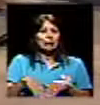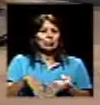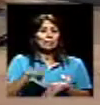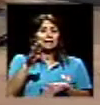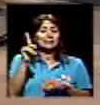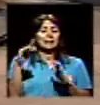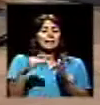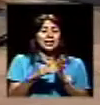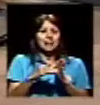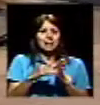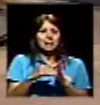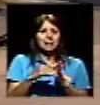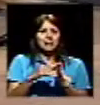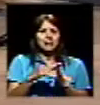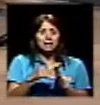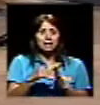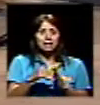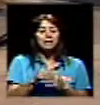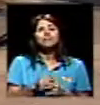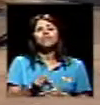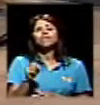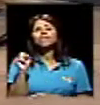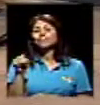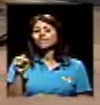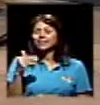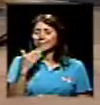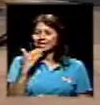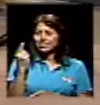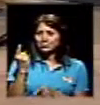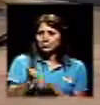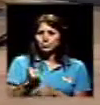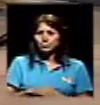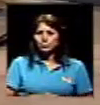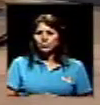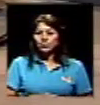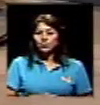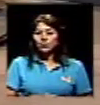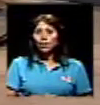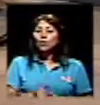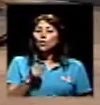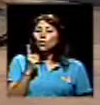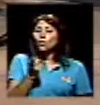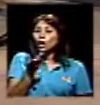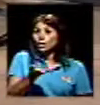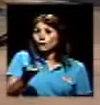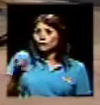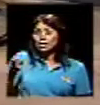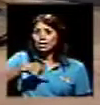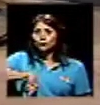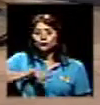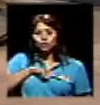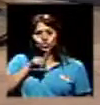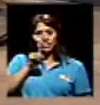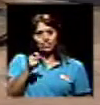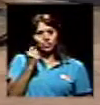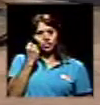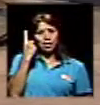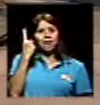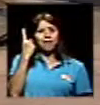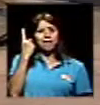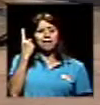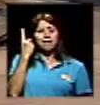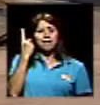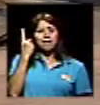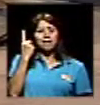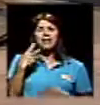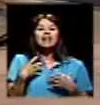Correcto. Gracias, don Juan. Sí, de hecho, una cosa que debemos tener claro es que